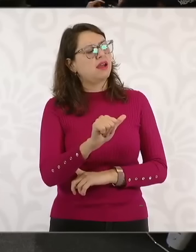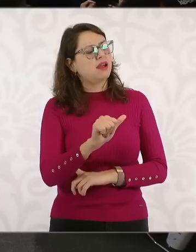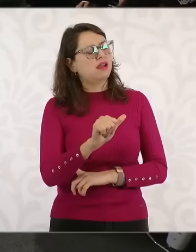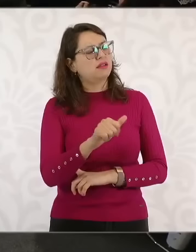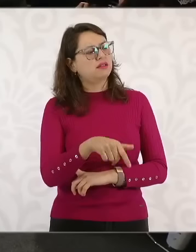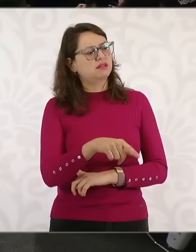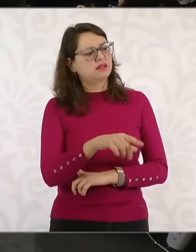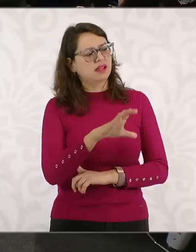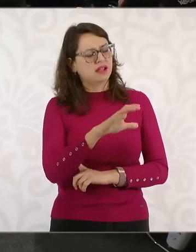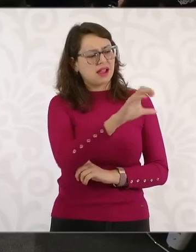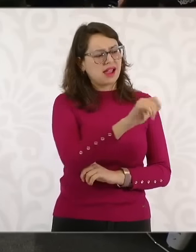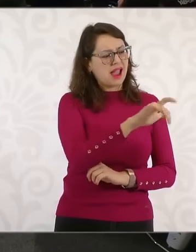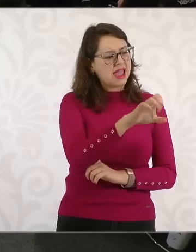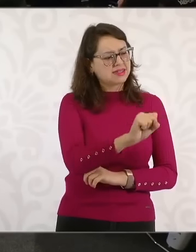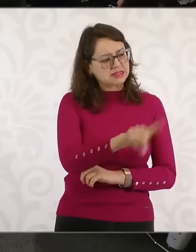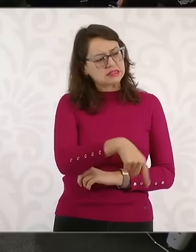El